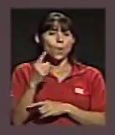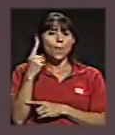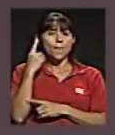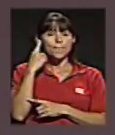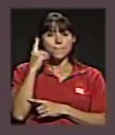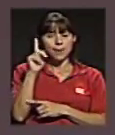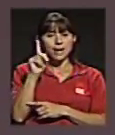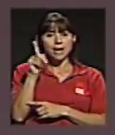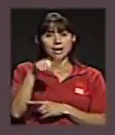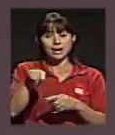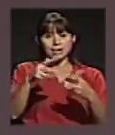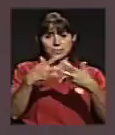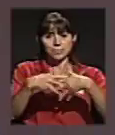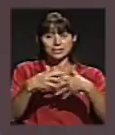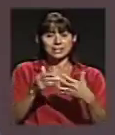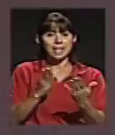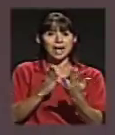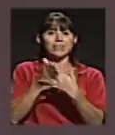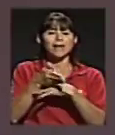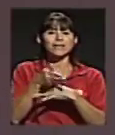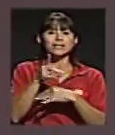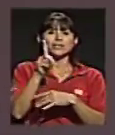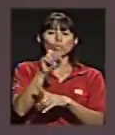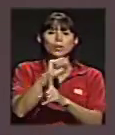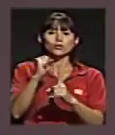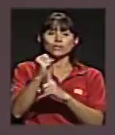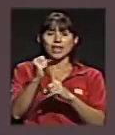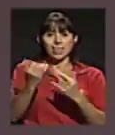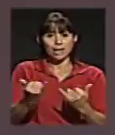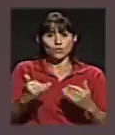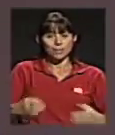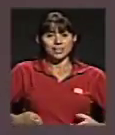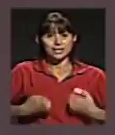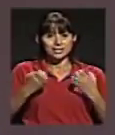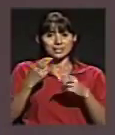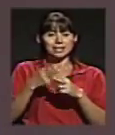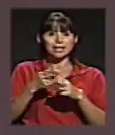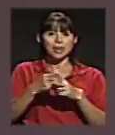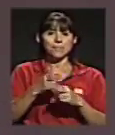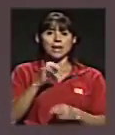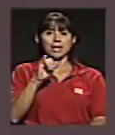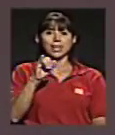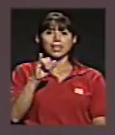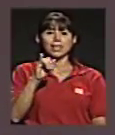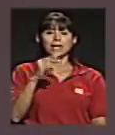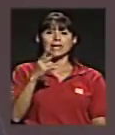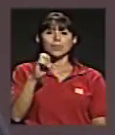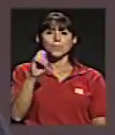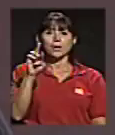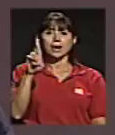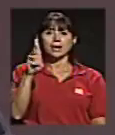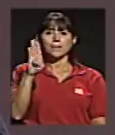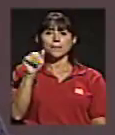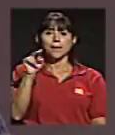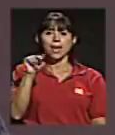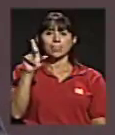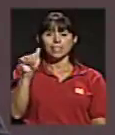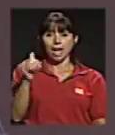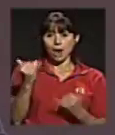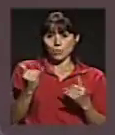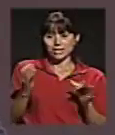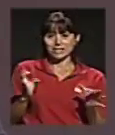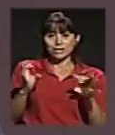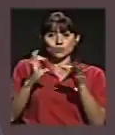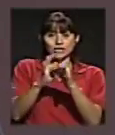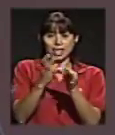empresas, que fue a través de una sociedad que existe todavía actualmente, que se llama Iberbanda. Esta sociedad, pues ahorita el capital